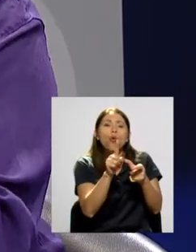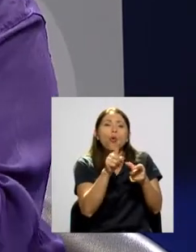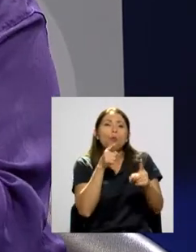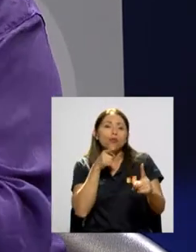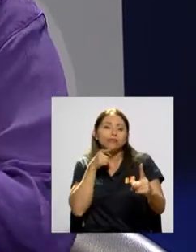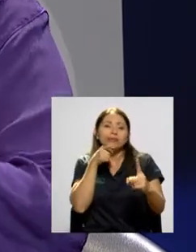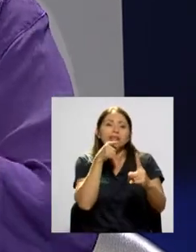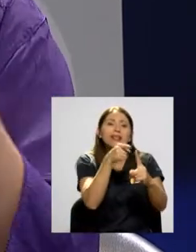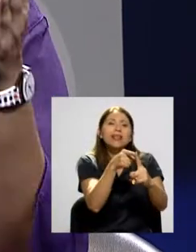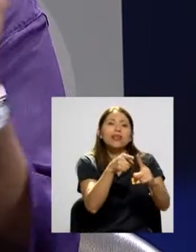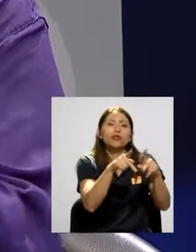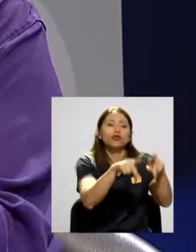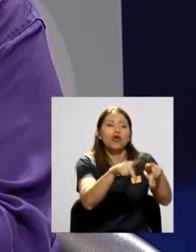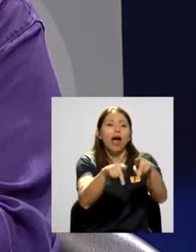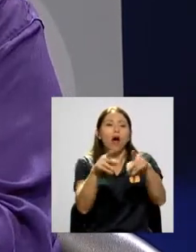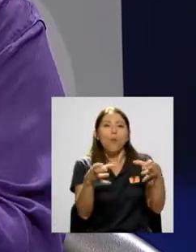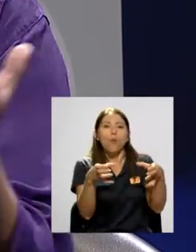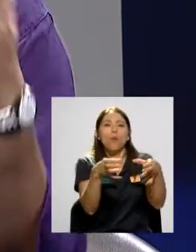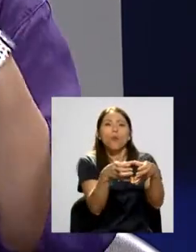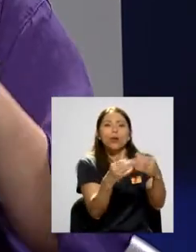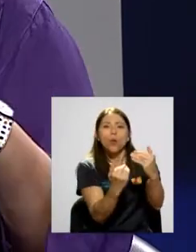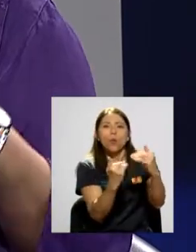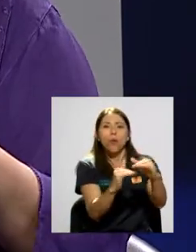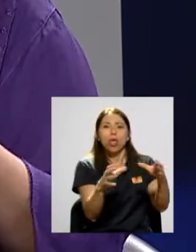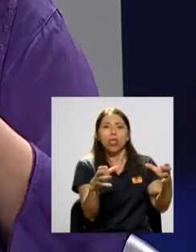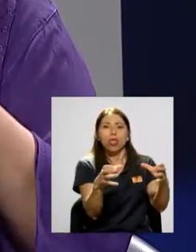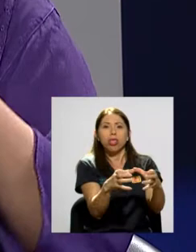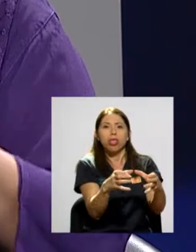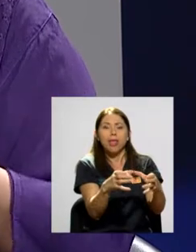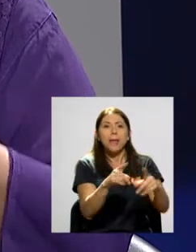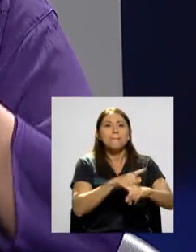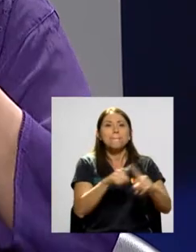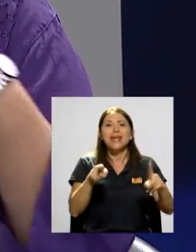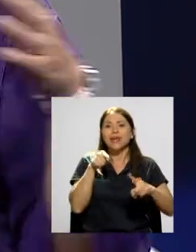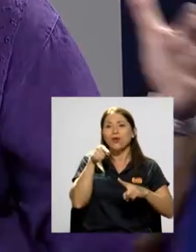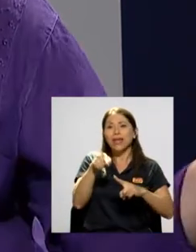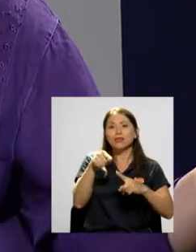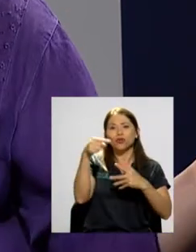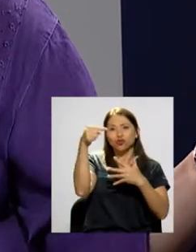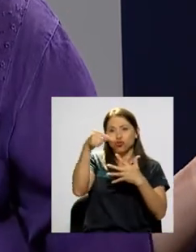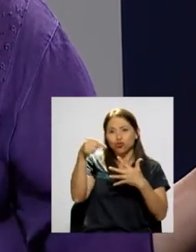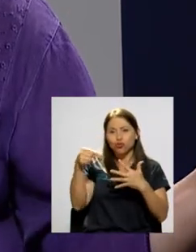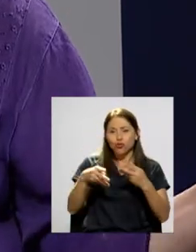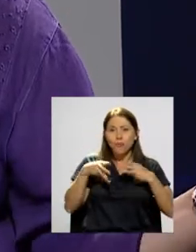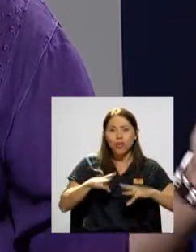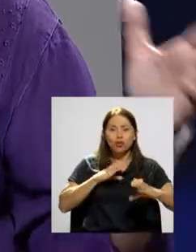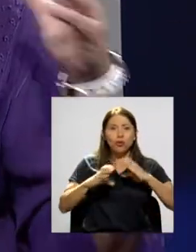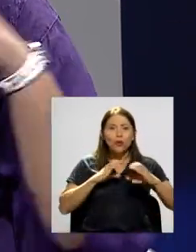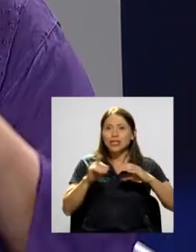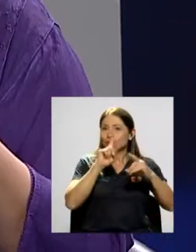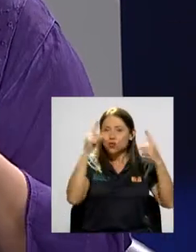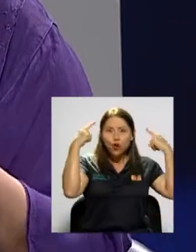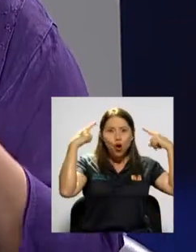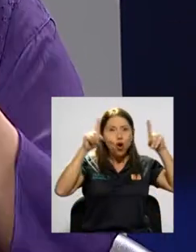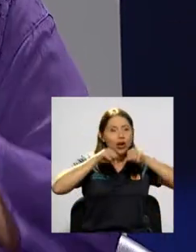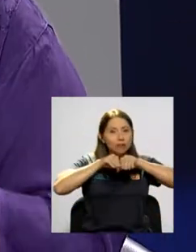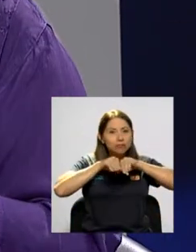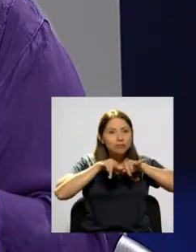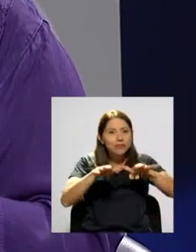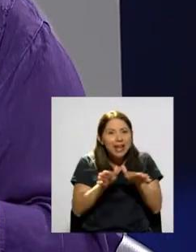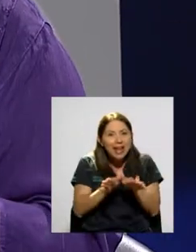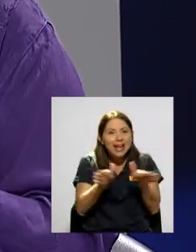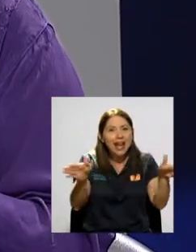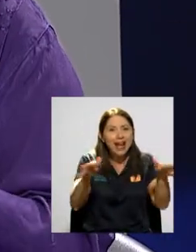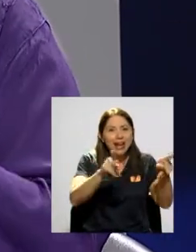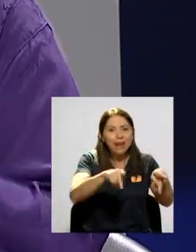un público meta específico bastante delimitado, pero no logran tener un alcance general a la población. Y en ese sentido a mí sí me